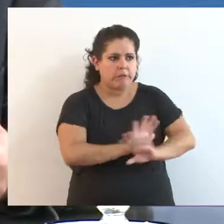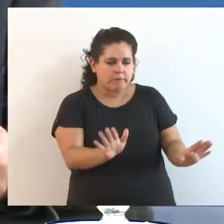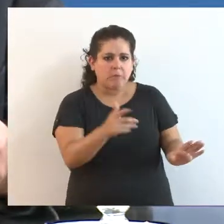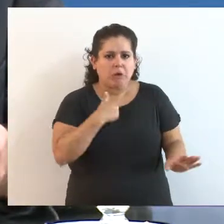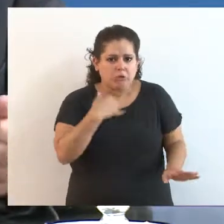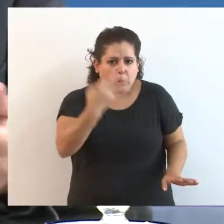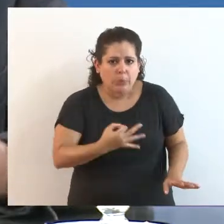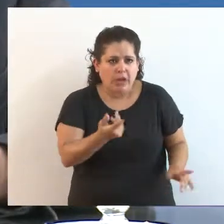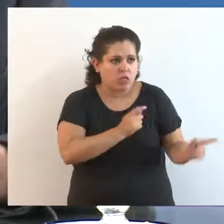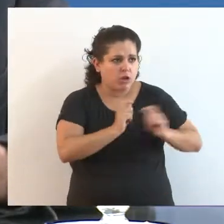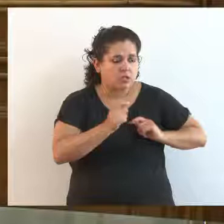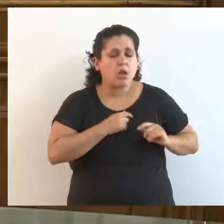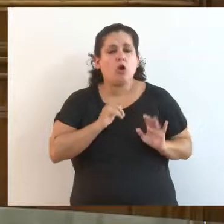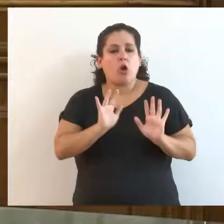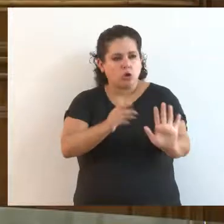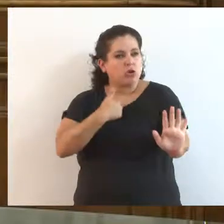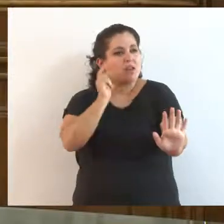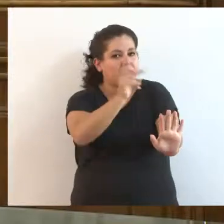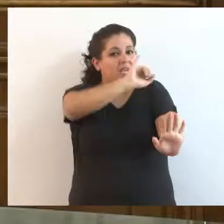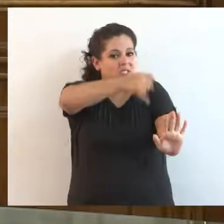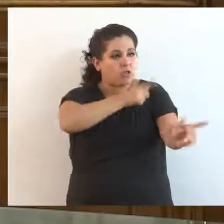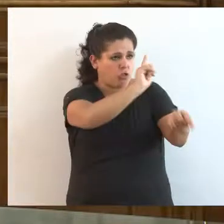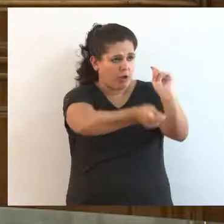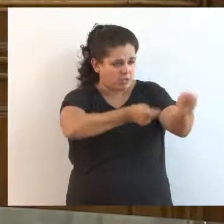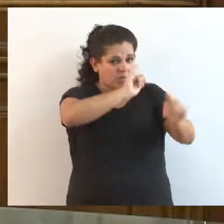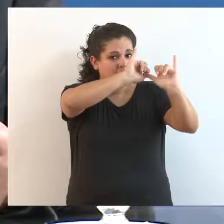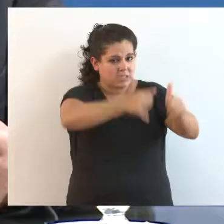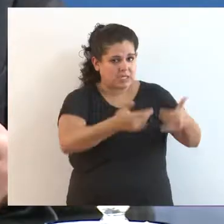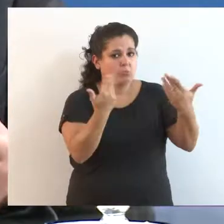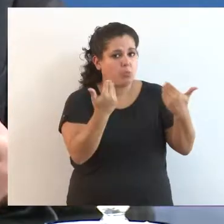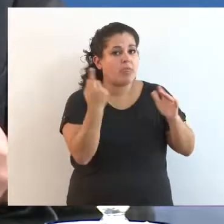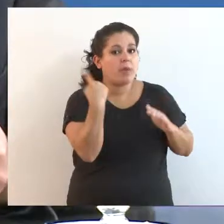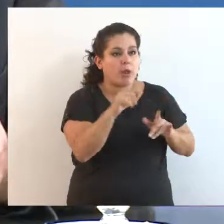hacer más donaciones con lo que nos viene bien a nosotros. Sí, las donaciones las pueden hacer.